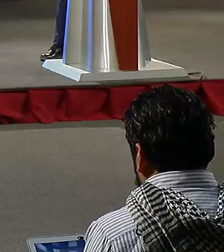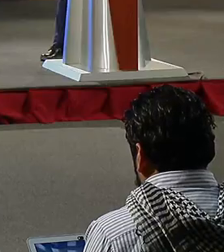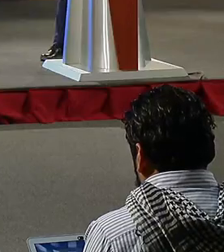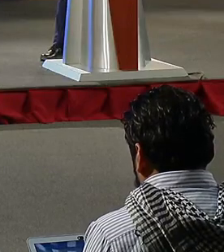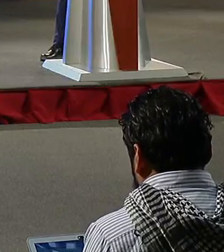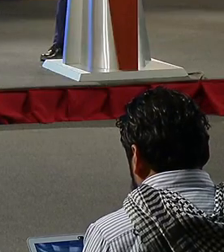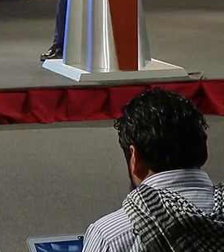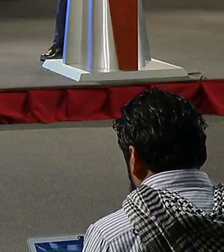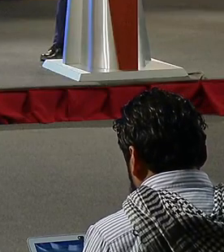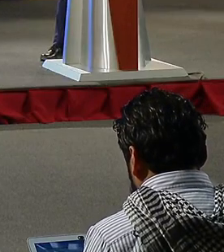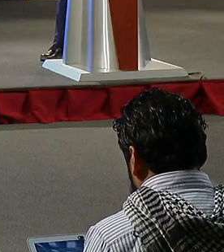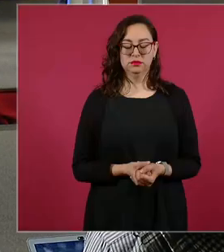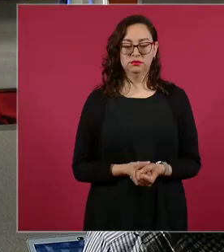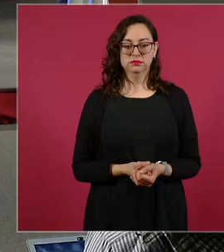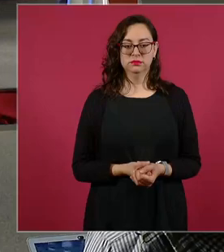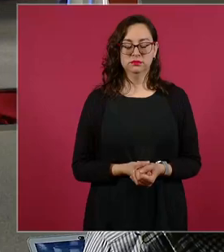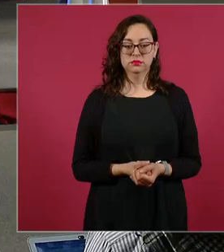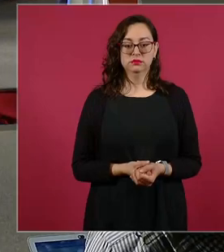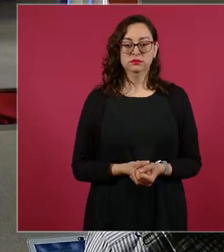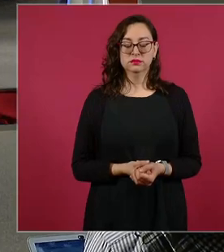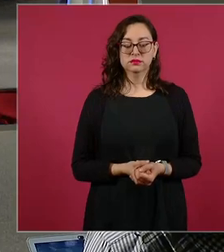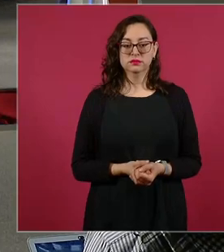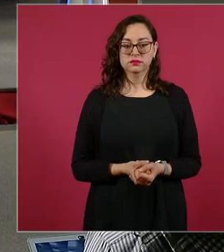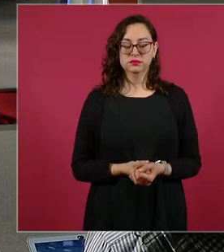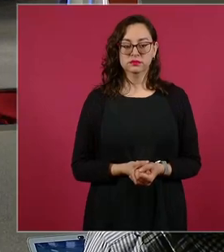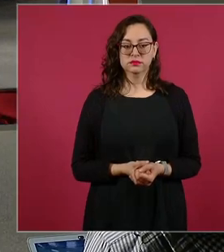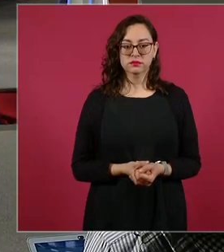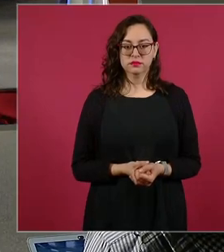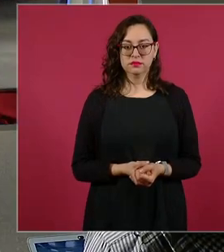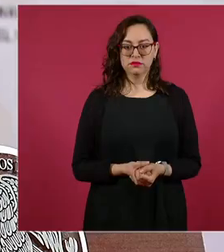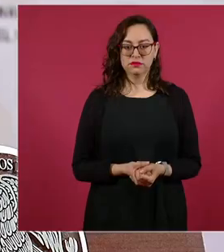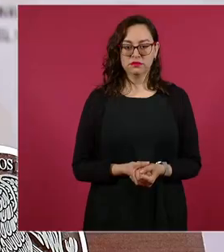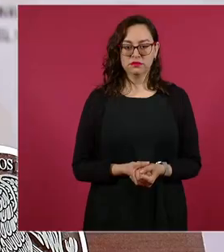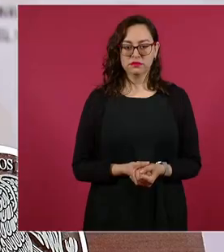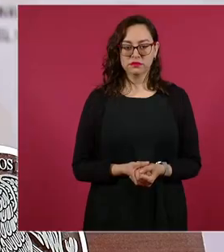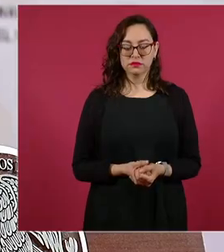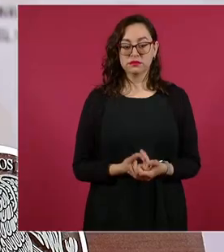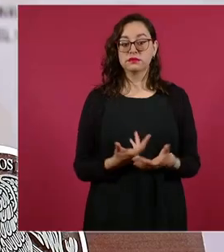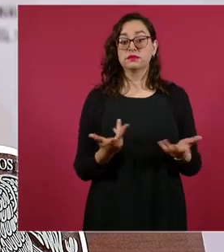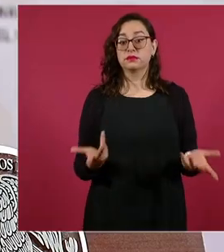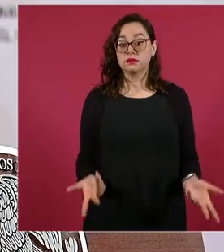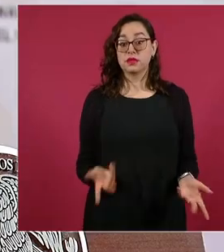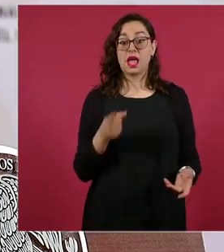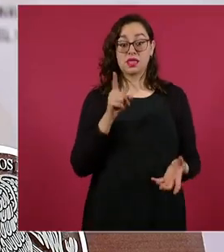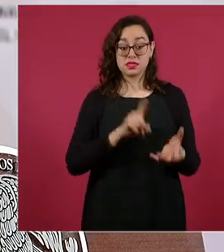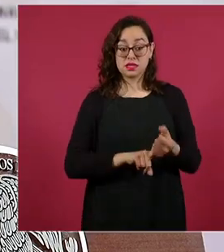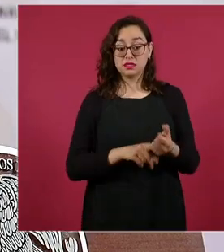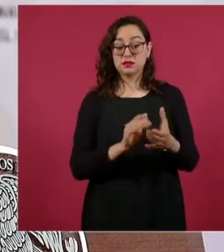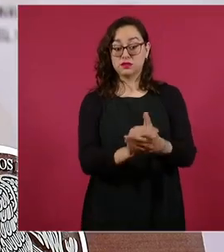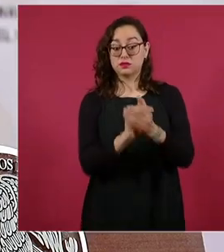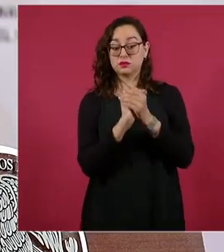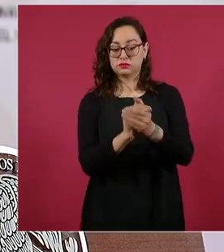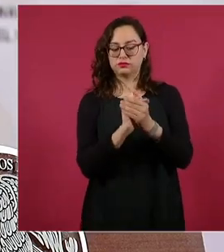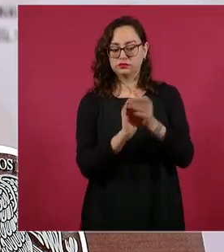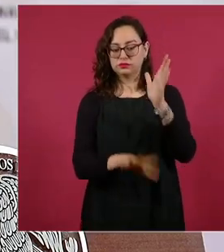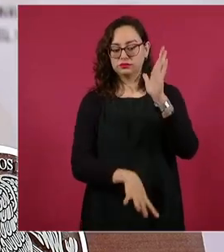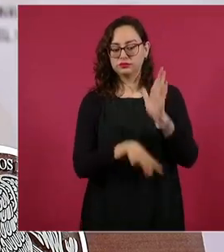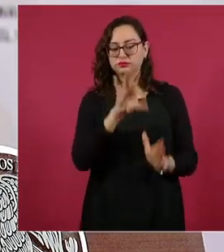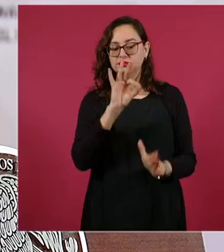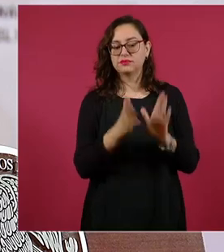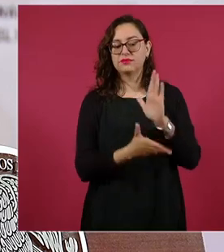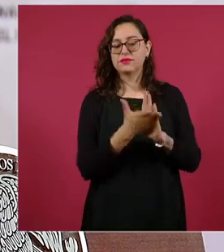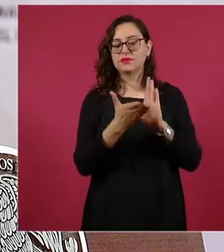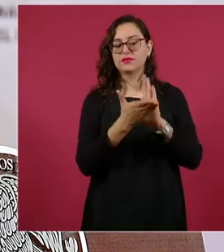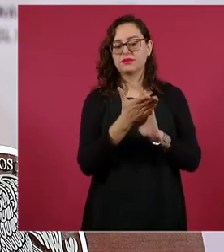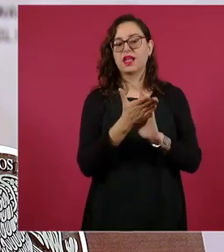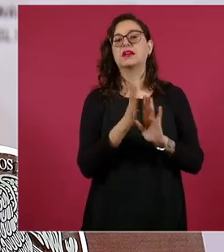luego la venta de los listados de quien había salido sorteados, se los vendían a los desarrolladores, a los brokers para que contactaran y